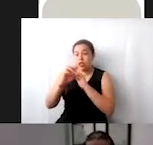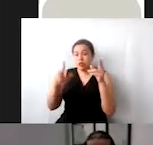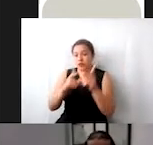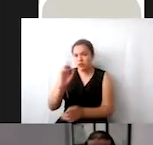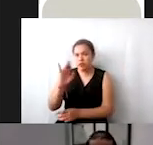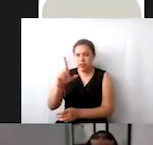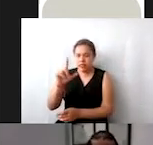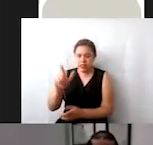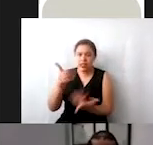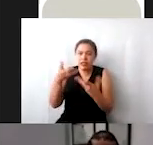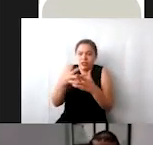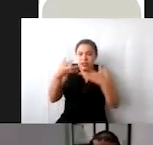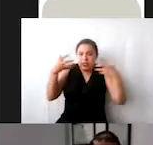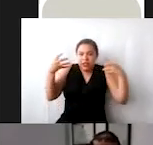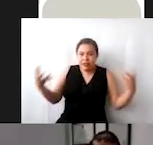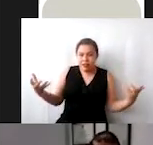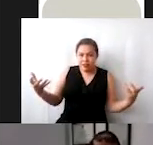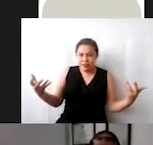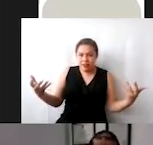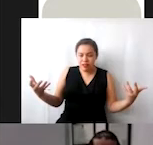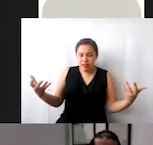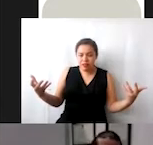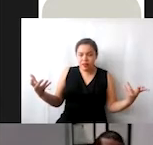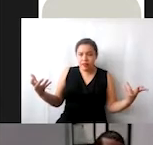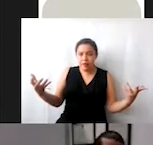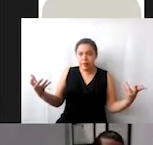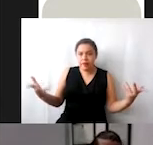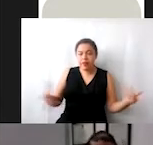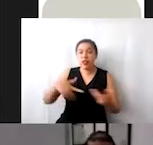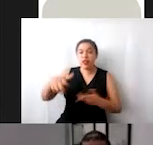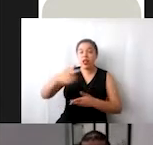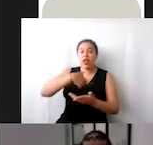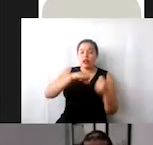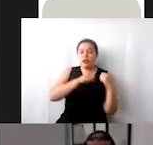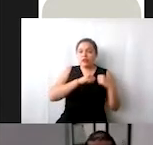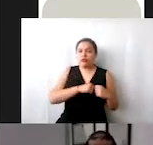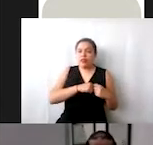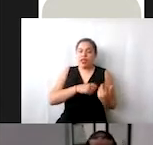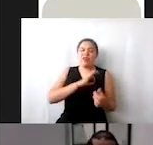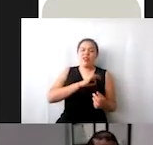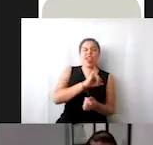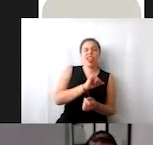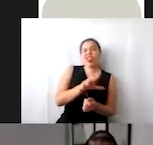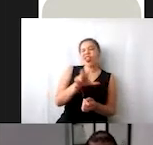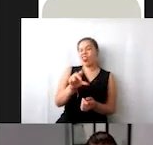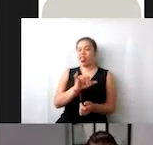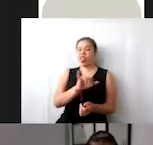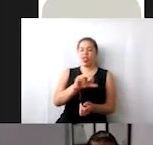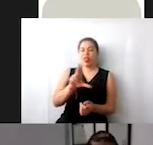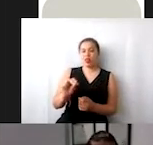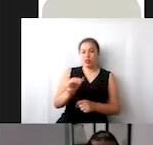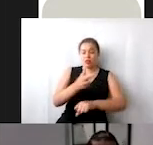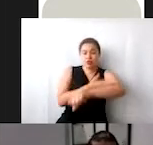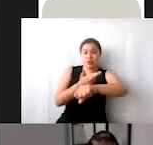es amplísimo y eso puede dar lugar a que la autoridad pudiera actuar arbitrariamente. Es decir, no te doy el registro porque